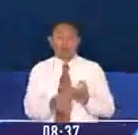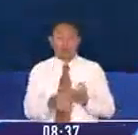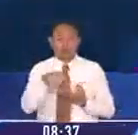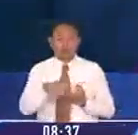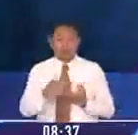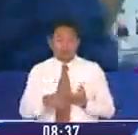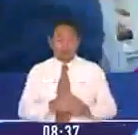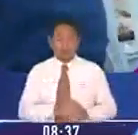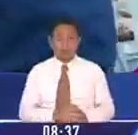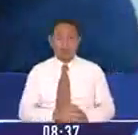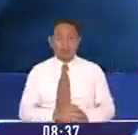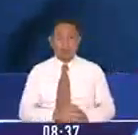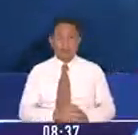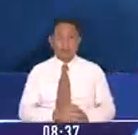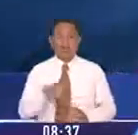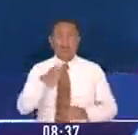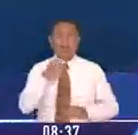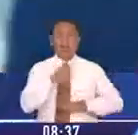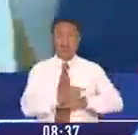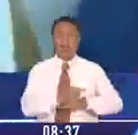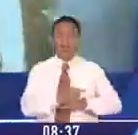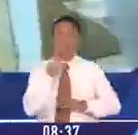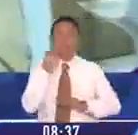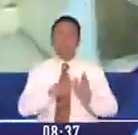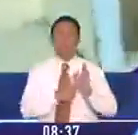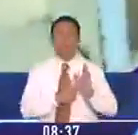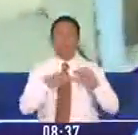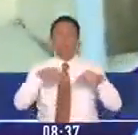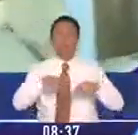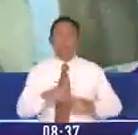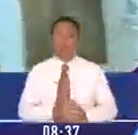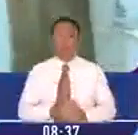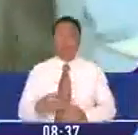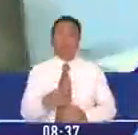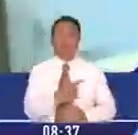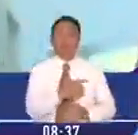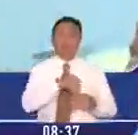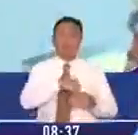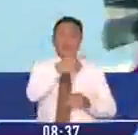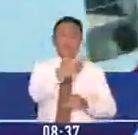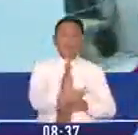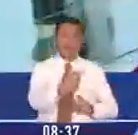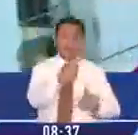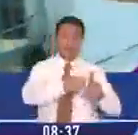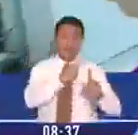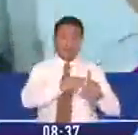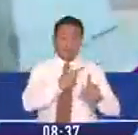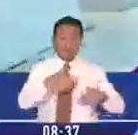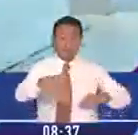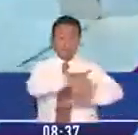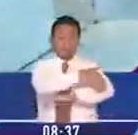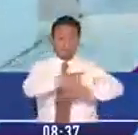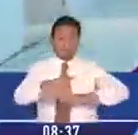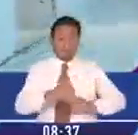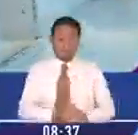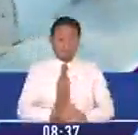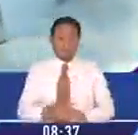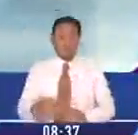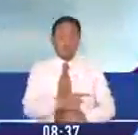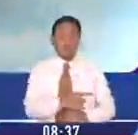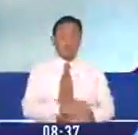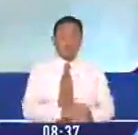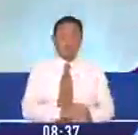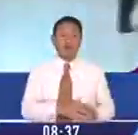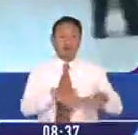implementándose. Esta ordenanza, por ejemplo, acá en la parte de fuera de los centros de comercio, que son las calles, se prohíbe el uso